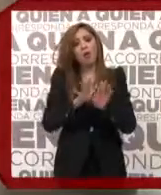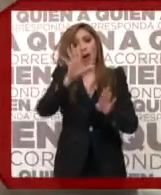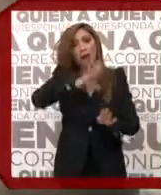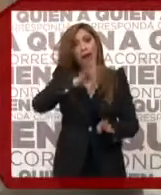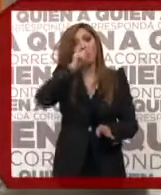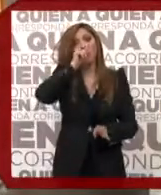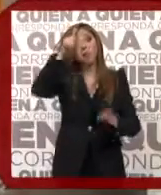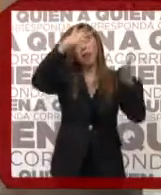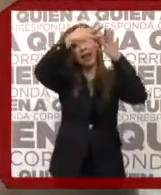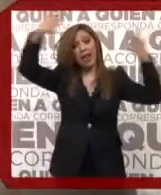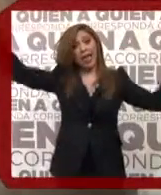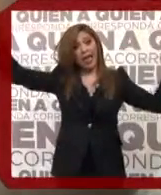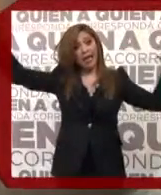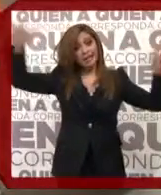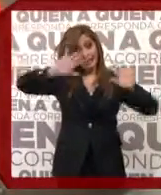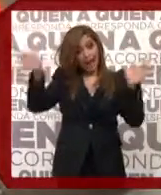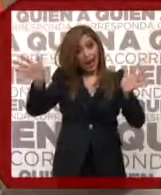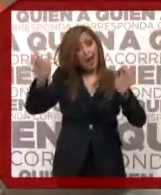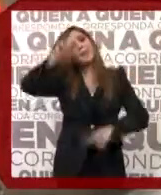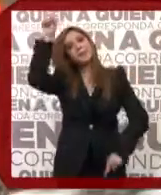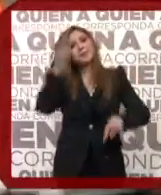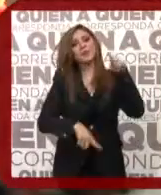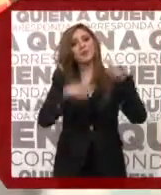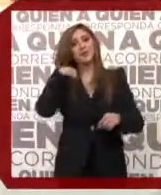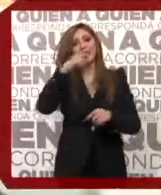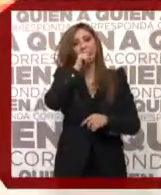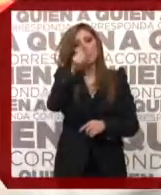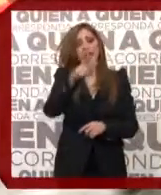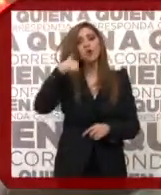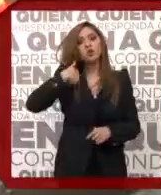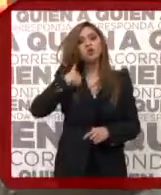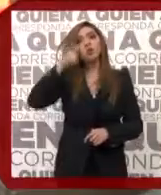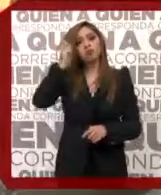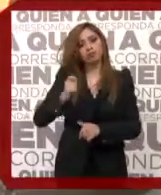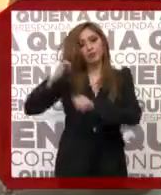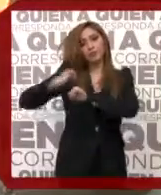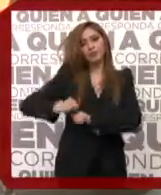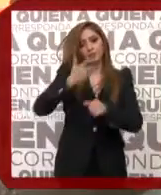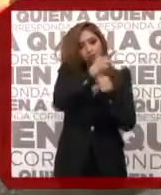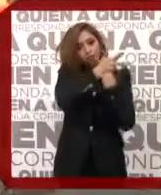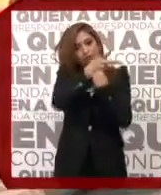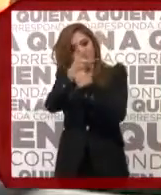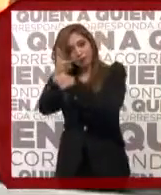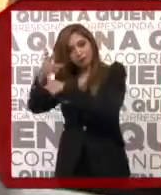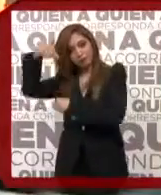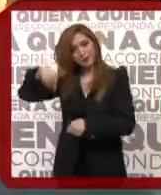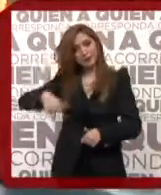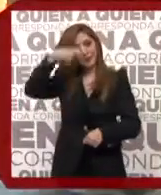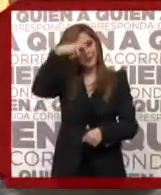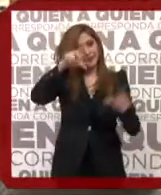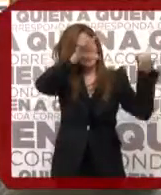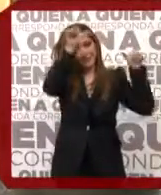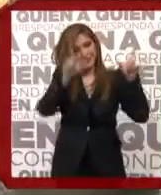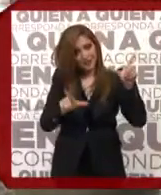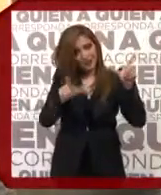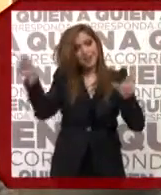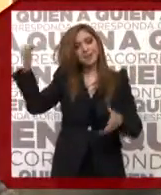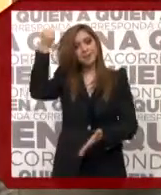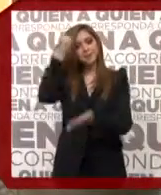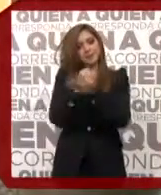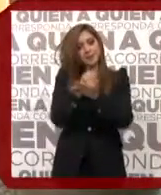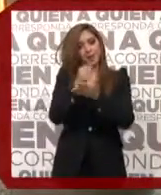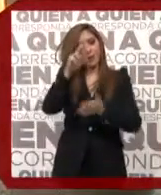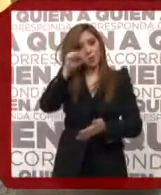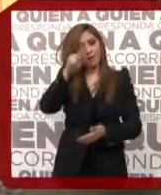mi Twitter así de grandote ya lo vieron pues Quítese Twitter y yo voy a seguir reportando desde cualquier punto de la República Mexicana para quien